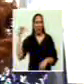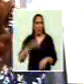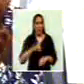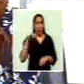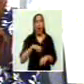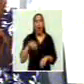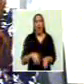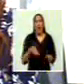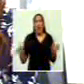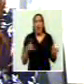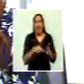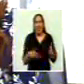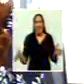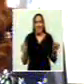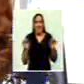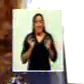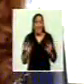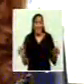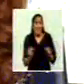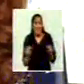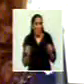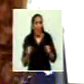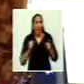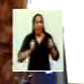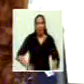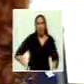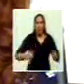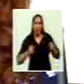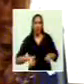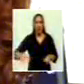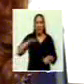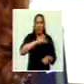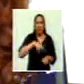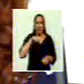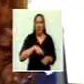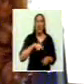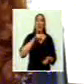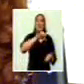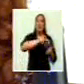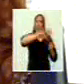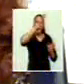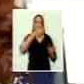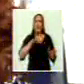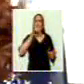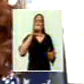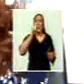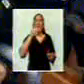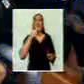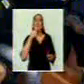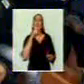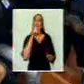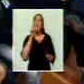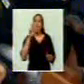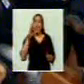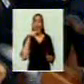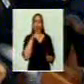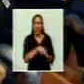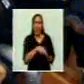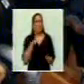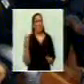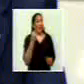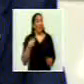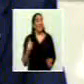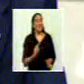invernal, en temporada de esquí, allí en Cerro Castor, y estamos muy orgullosos de que nuestra línea de